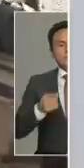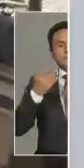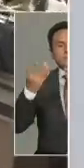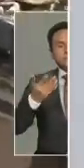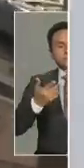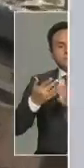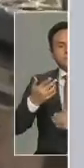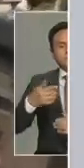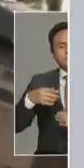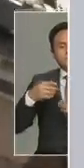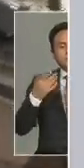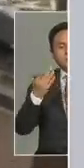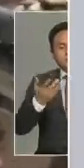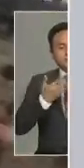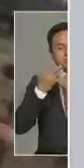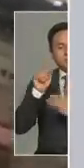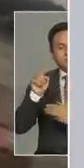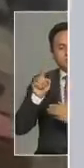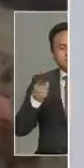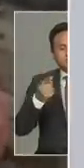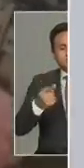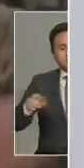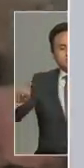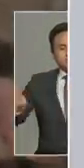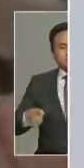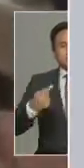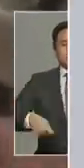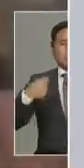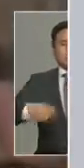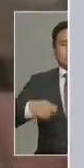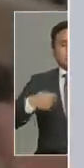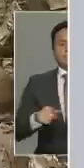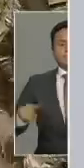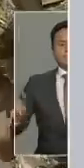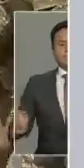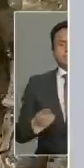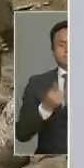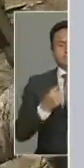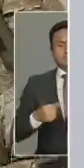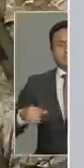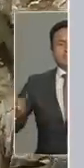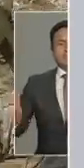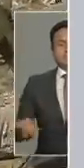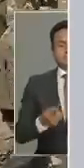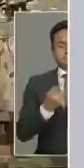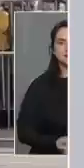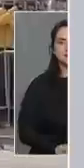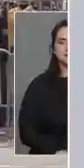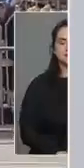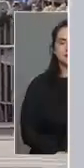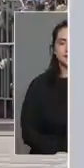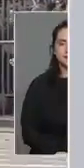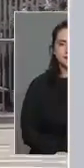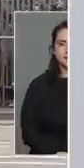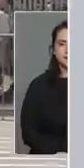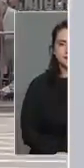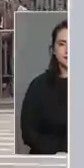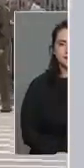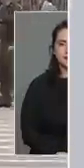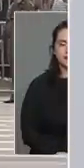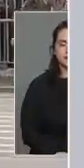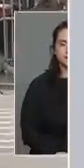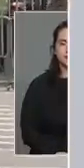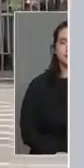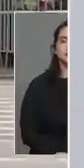de 16 años asesinado. Eso no pasa desapercibido por parte de nadie. Pero otra cosa también son las relaciones diplomáticas que nosotros